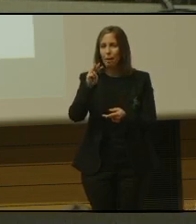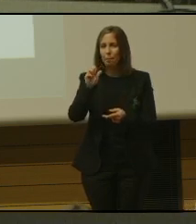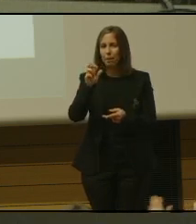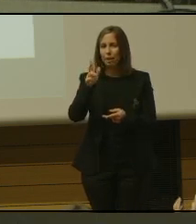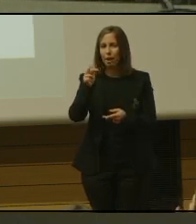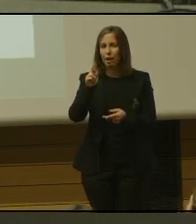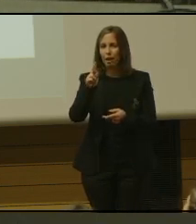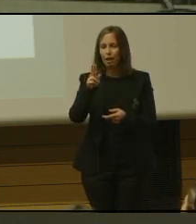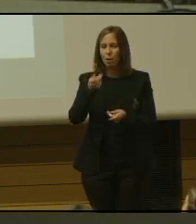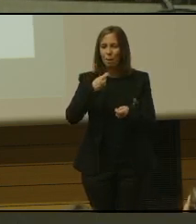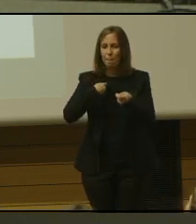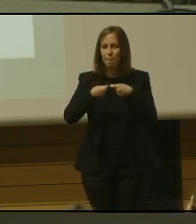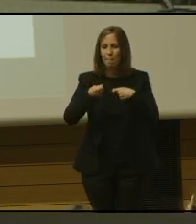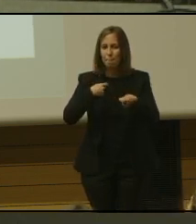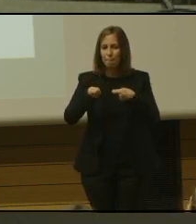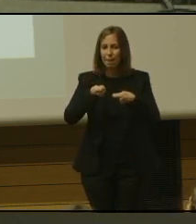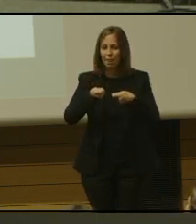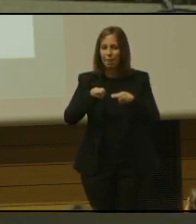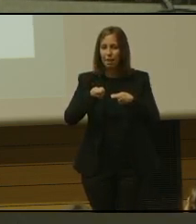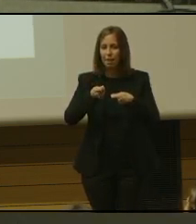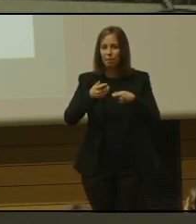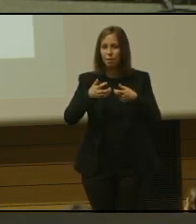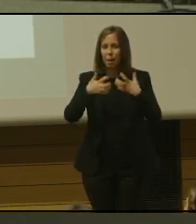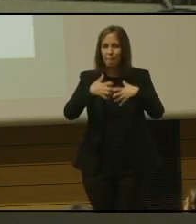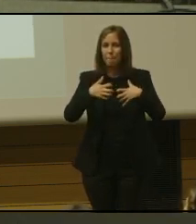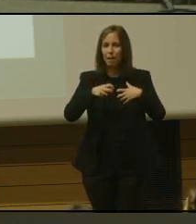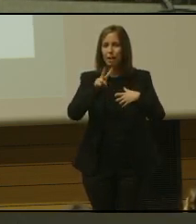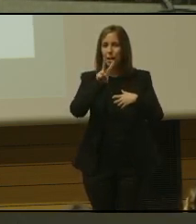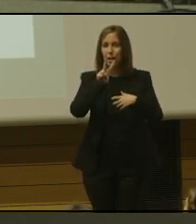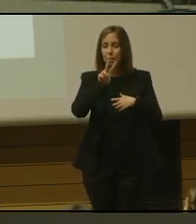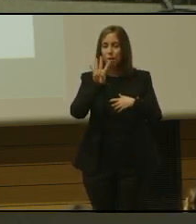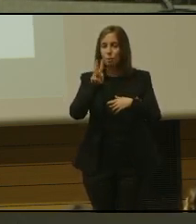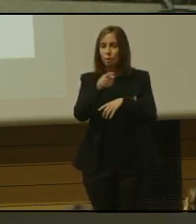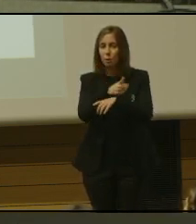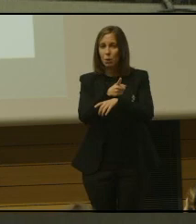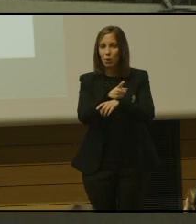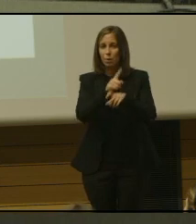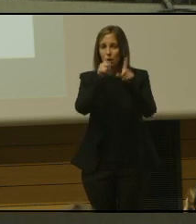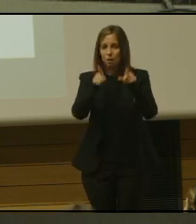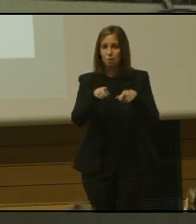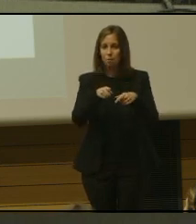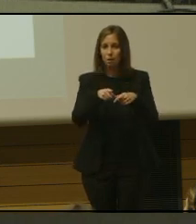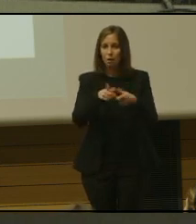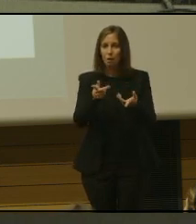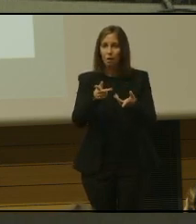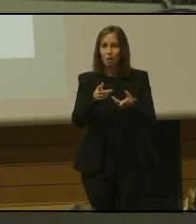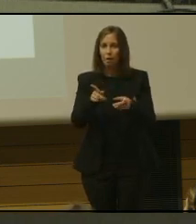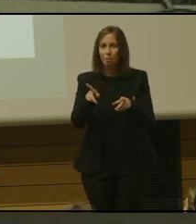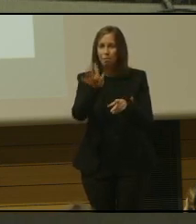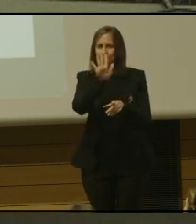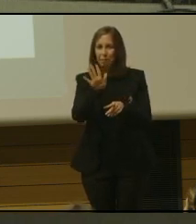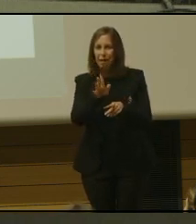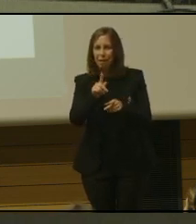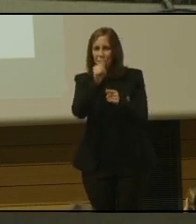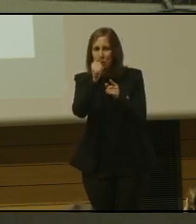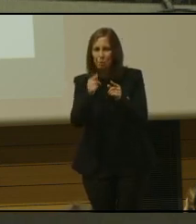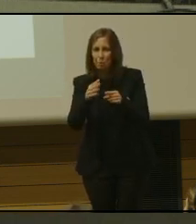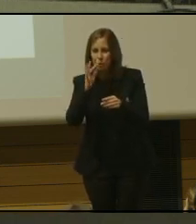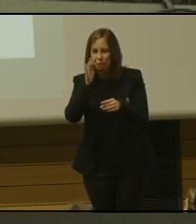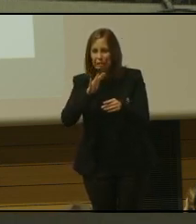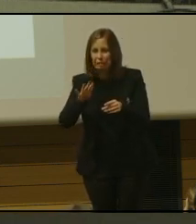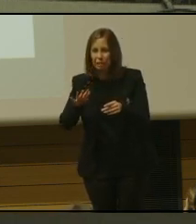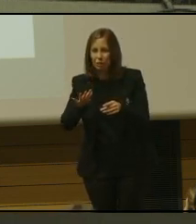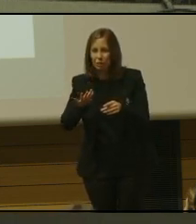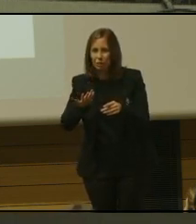pueda vender en esas máquinas de 24 horas, o que se puedan tener vapes con forma de Bob Esponja. Claro, es que así no tienen forma de cigarrillos, entonces